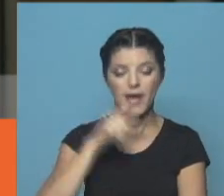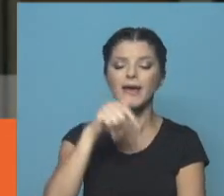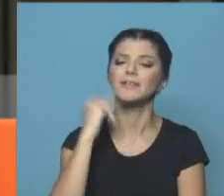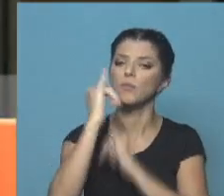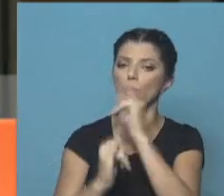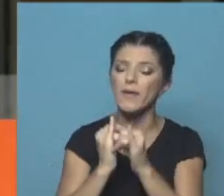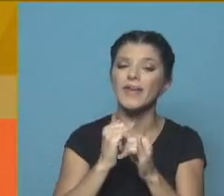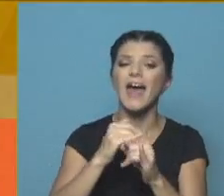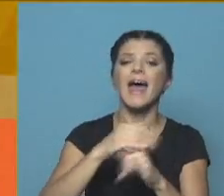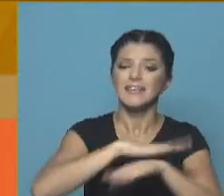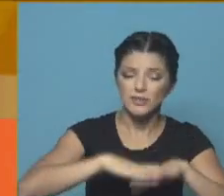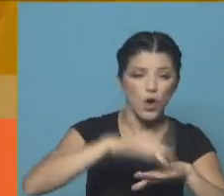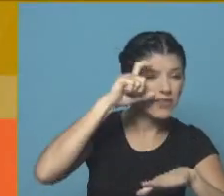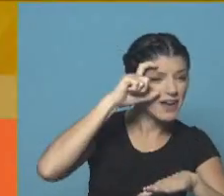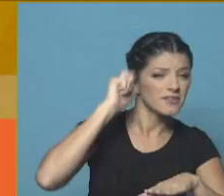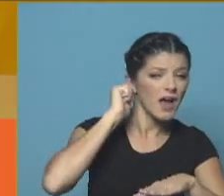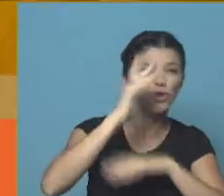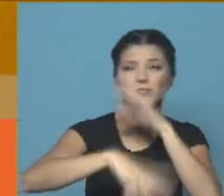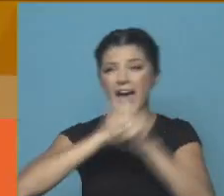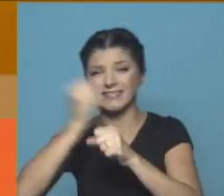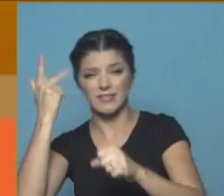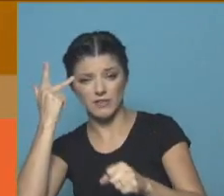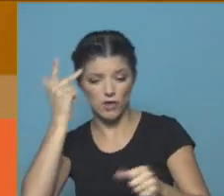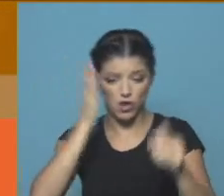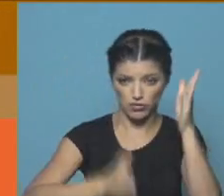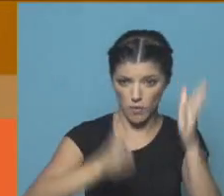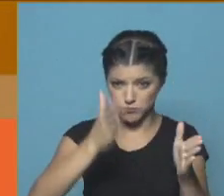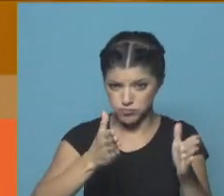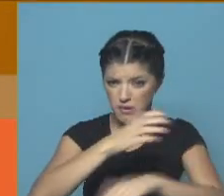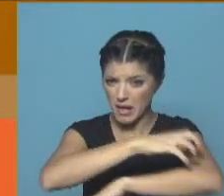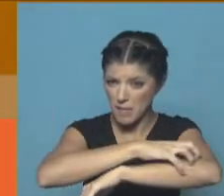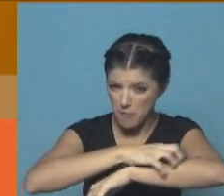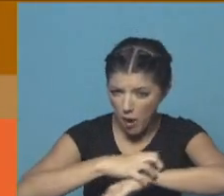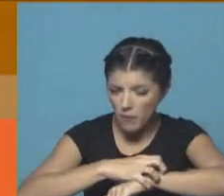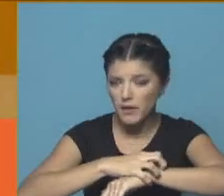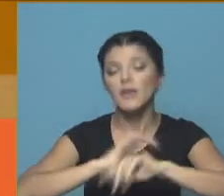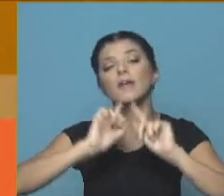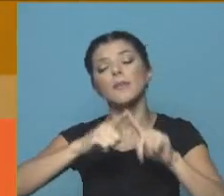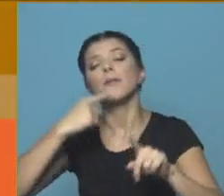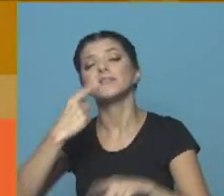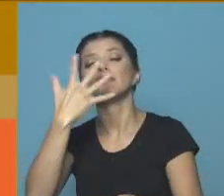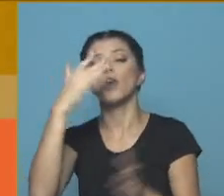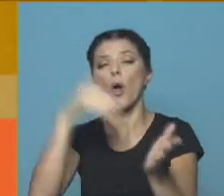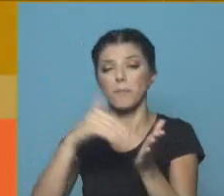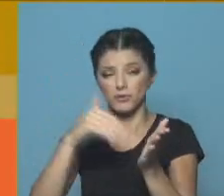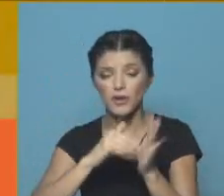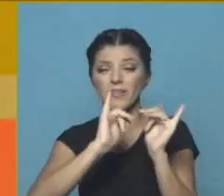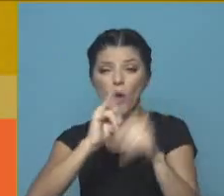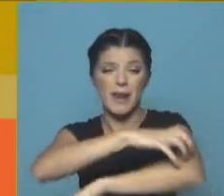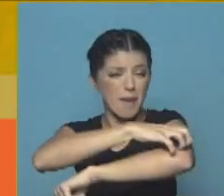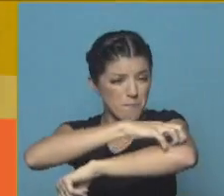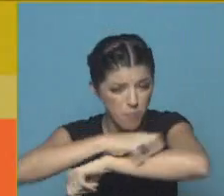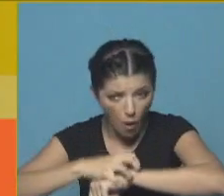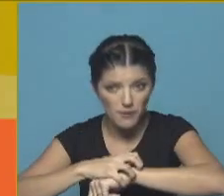de 10 años a la adolescencia de 18, donde también hablan de 5 millones de adolescentes pobres en la República